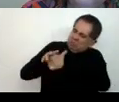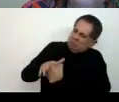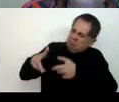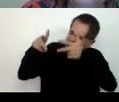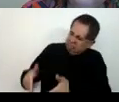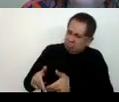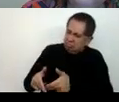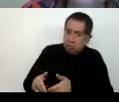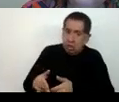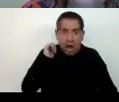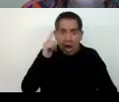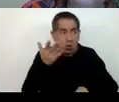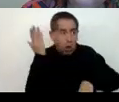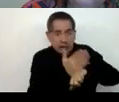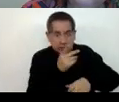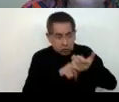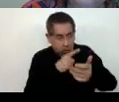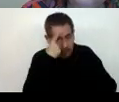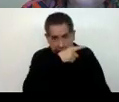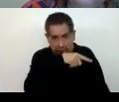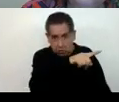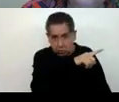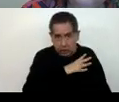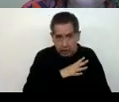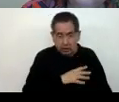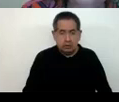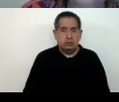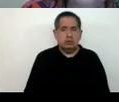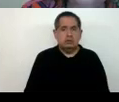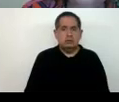con discapacidad a la esterilización forzada.